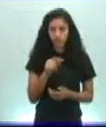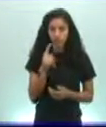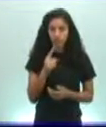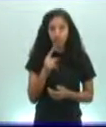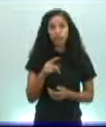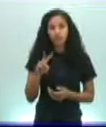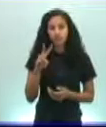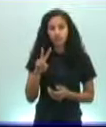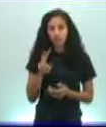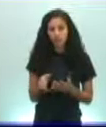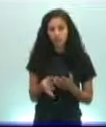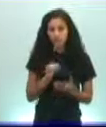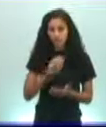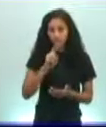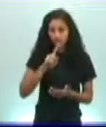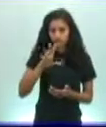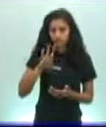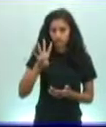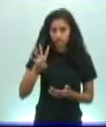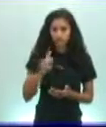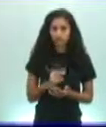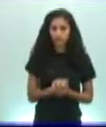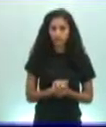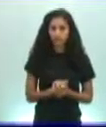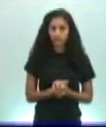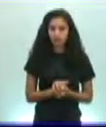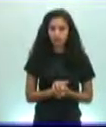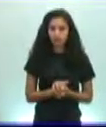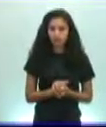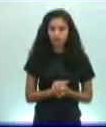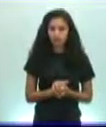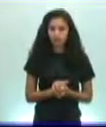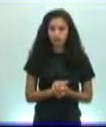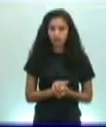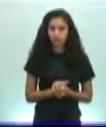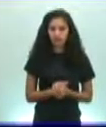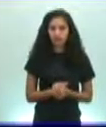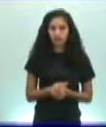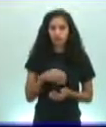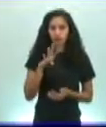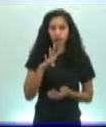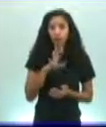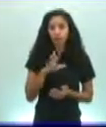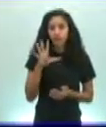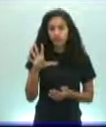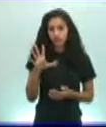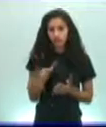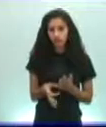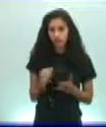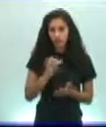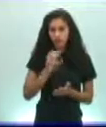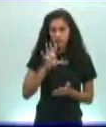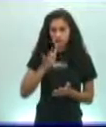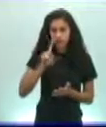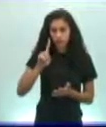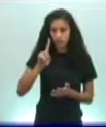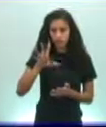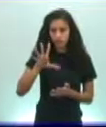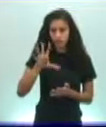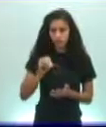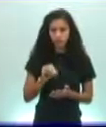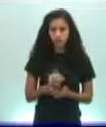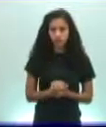2 de la página 154, el 4 y el 5 de la página